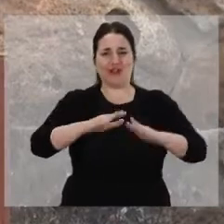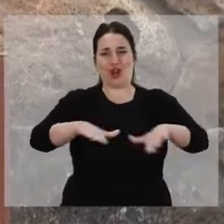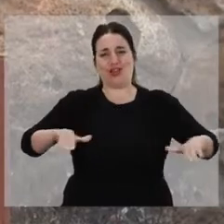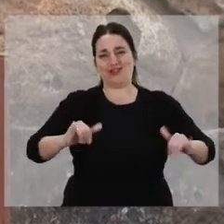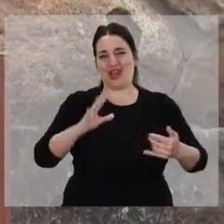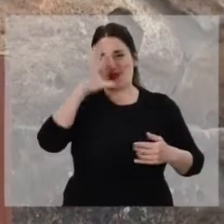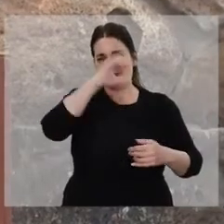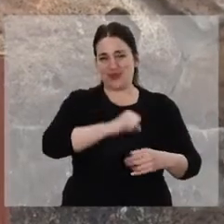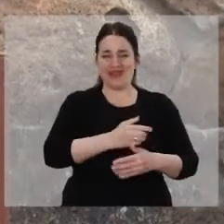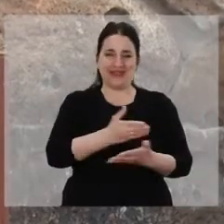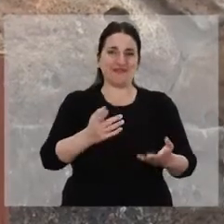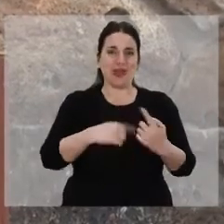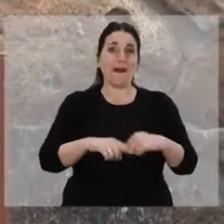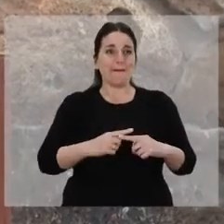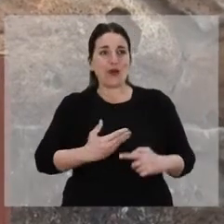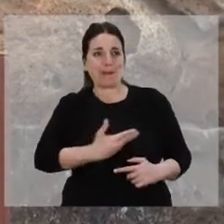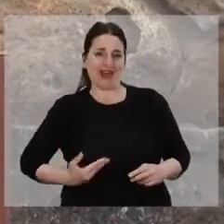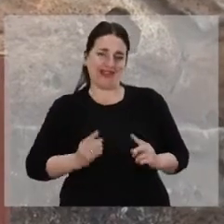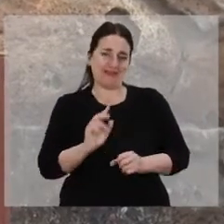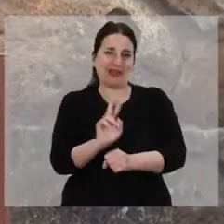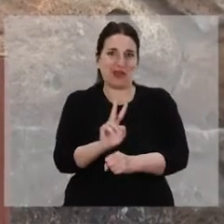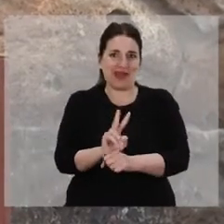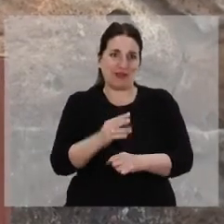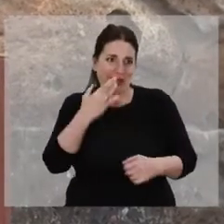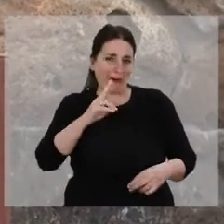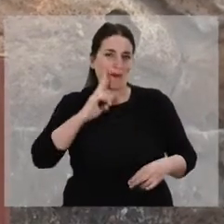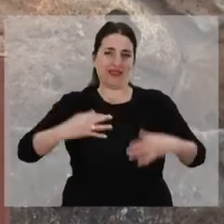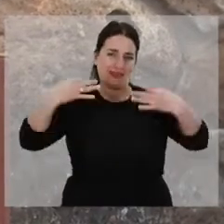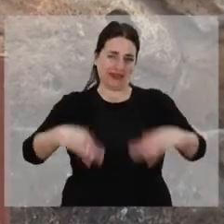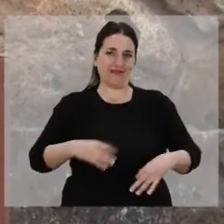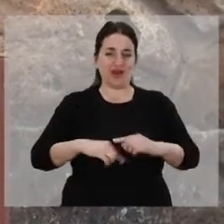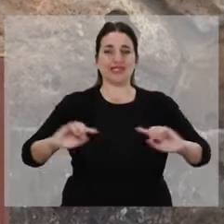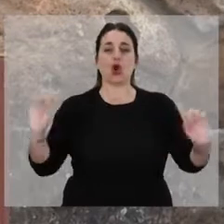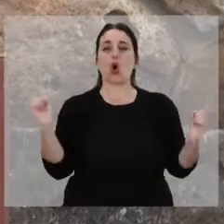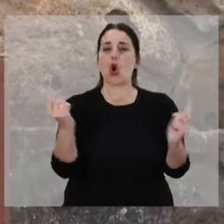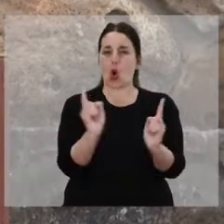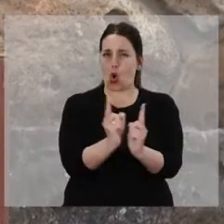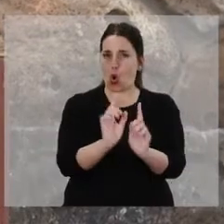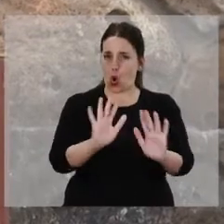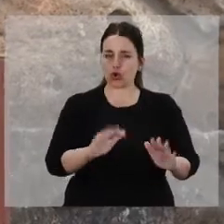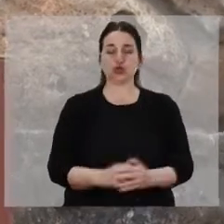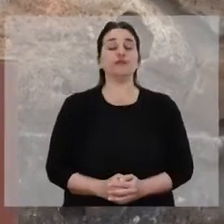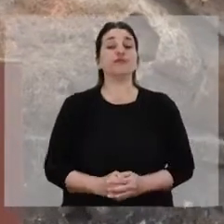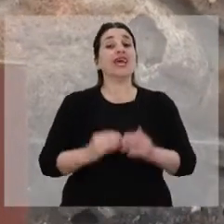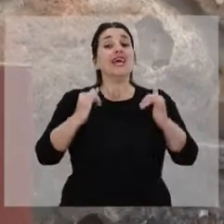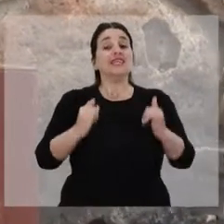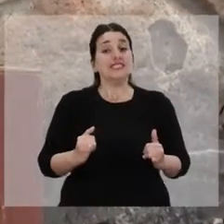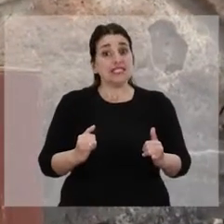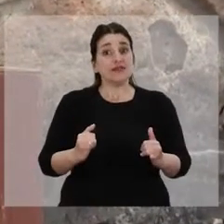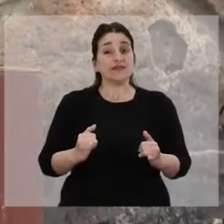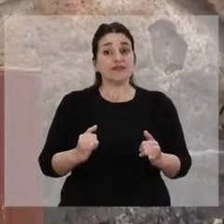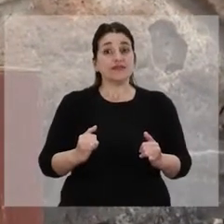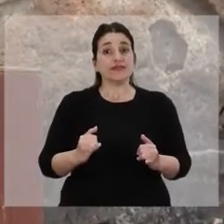está. Así que por el bien de los gurises y por las maestras que le están cuidando, que se porten bien, voy a ser breve. Obviamente cuando